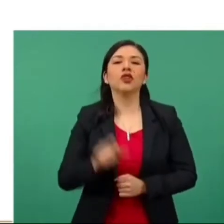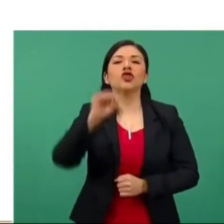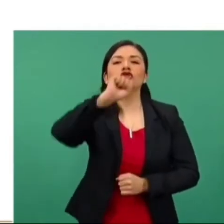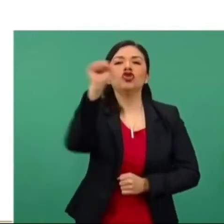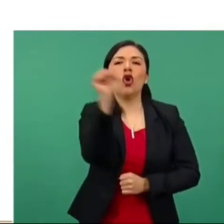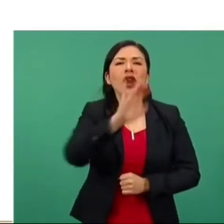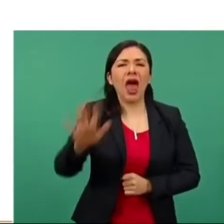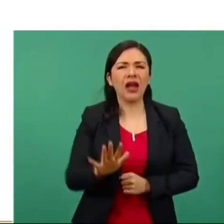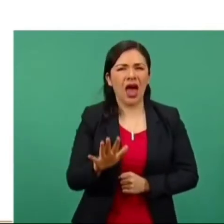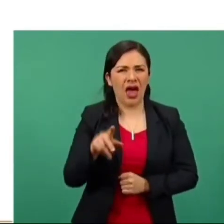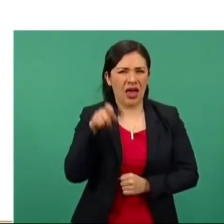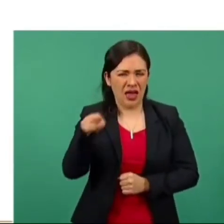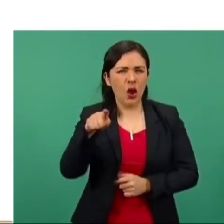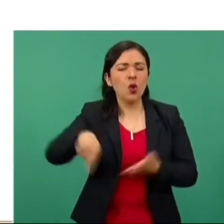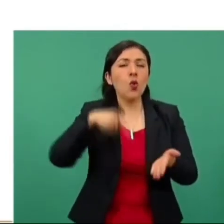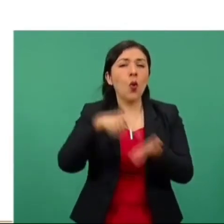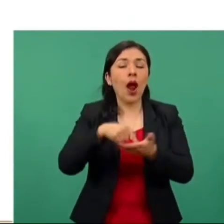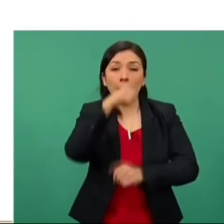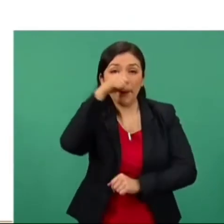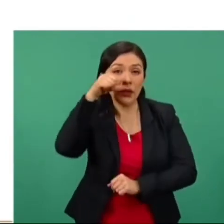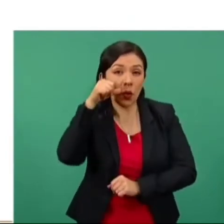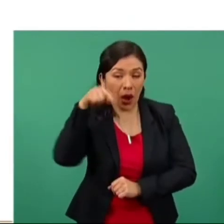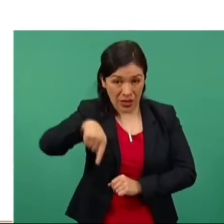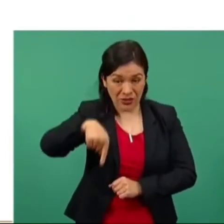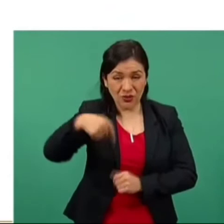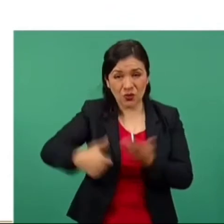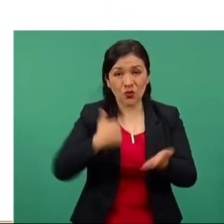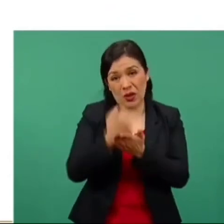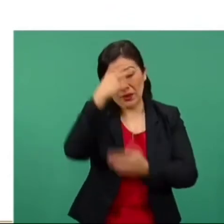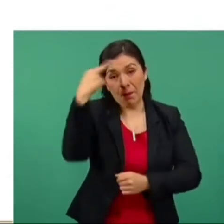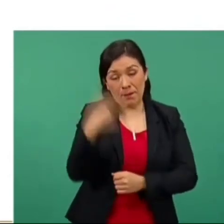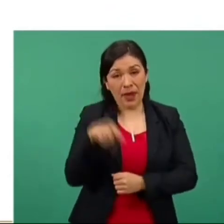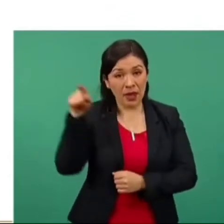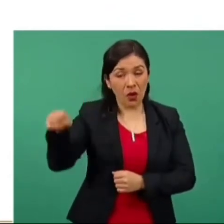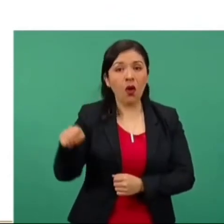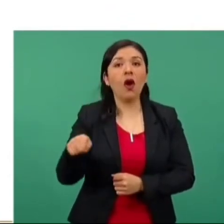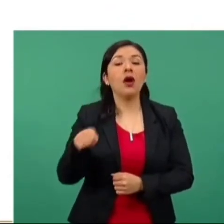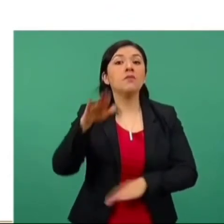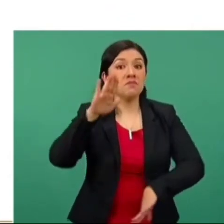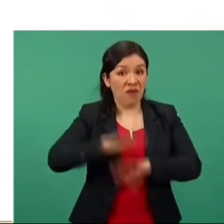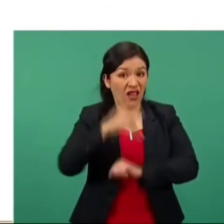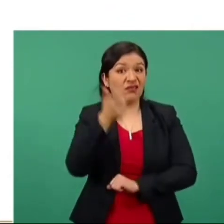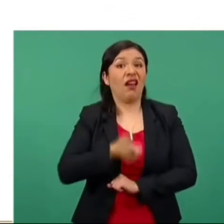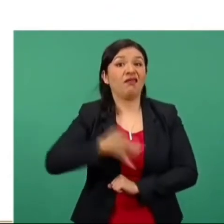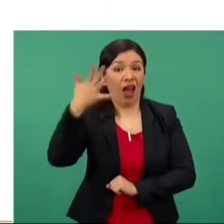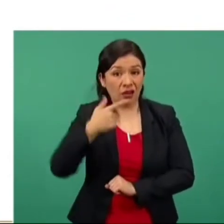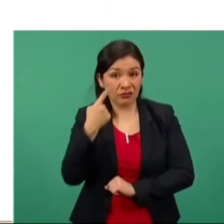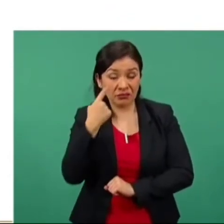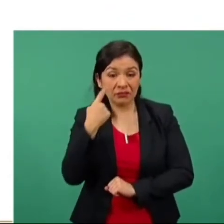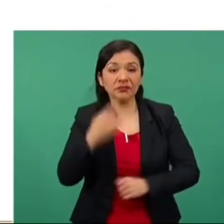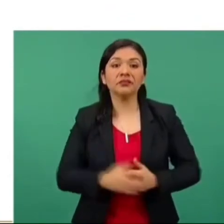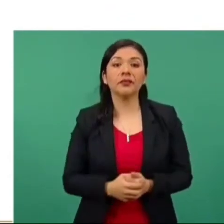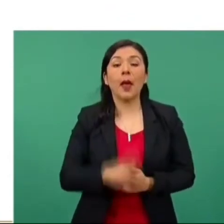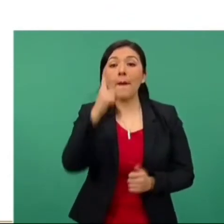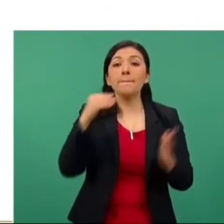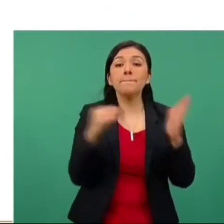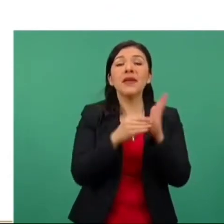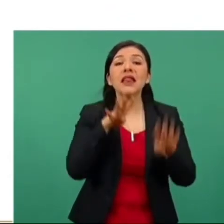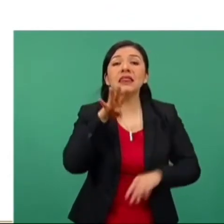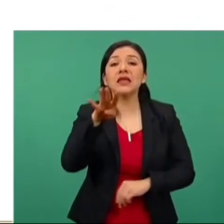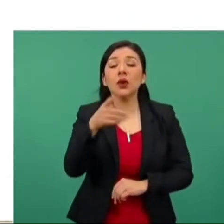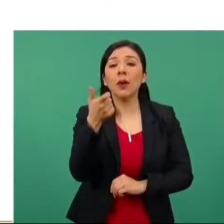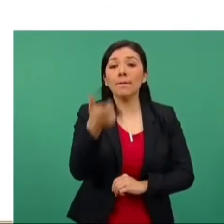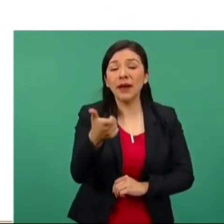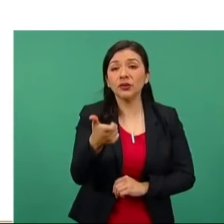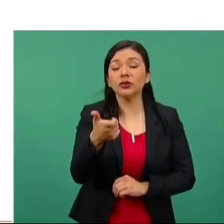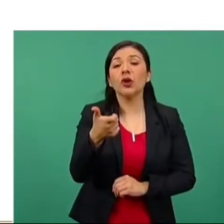en Benito Juárez, aquí en la Ciudad de México, es de las más caras. Mil diecinueve pesos con